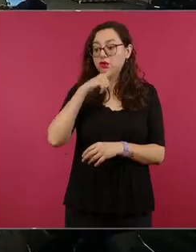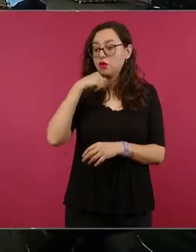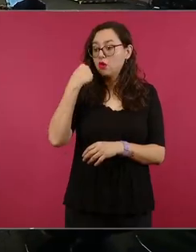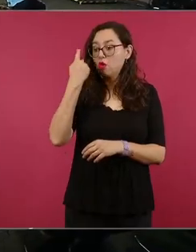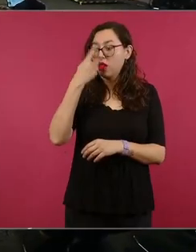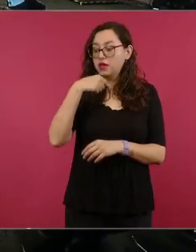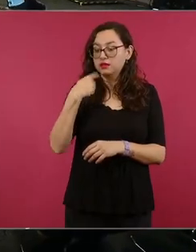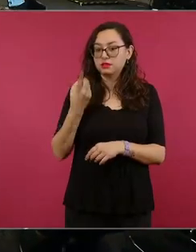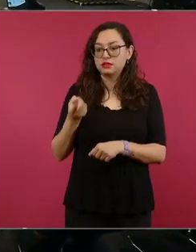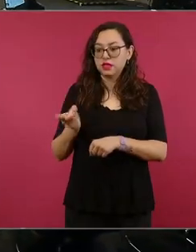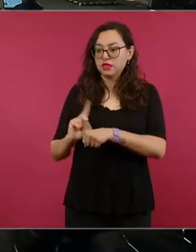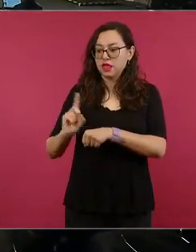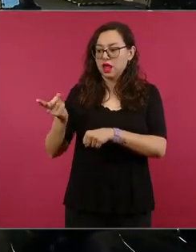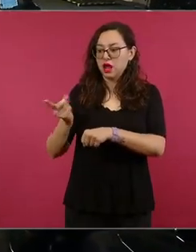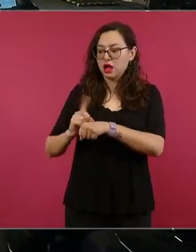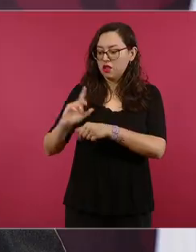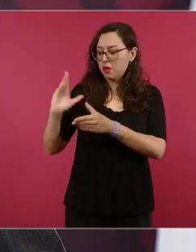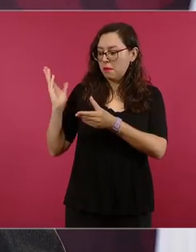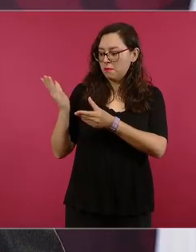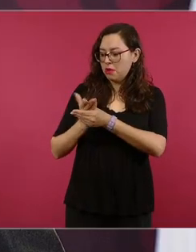en todo el país.